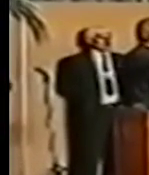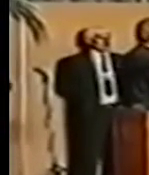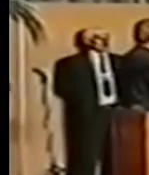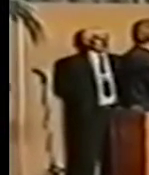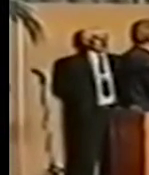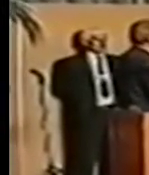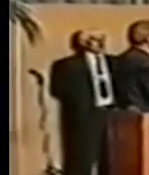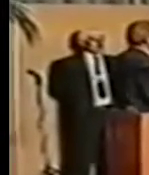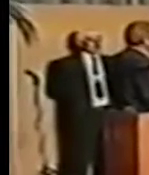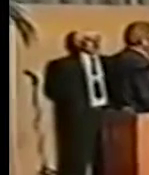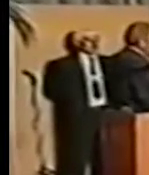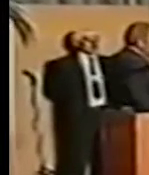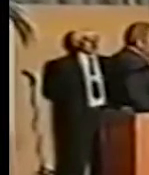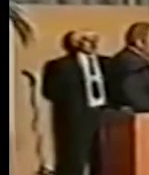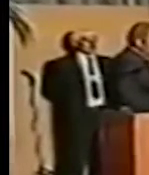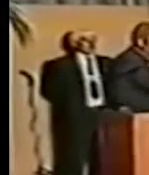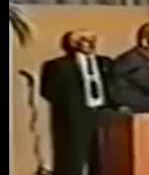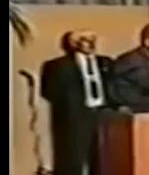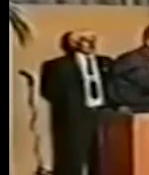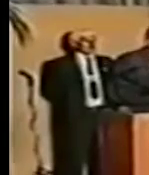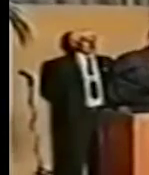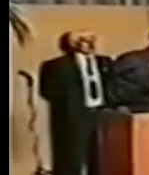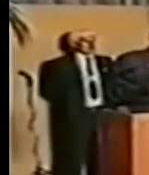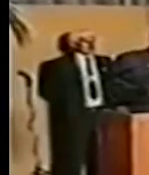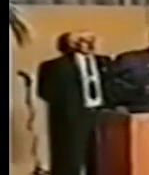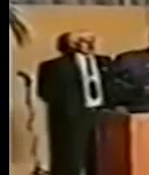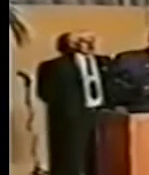las circunstancias